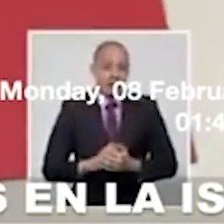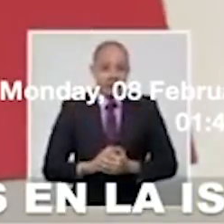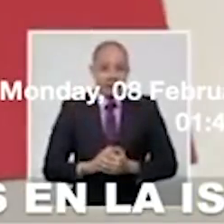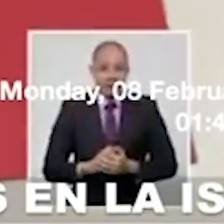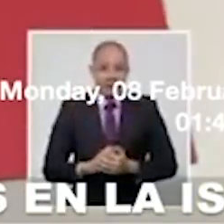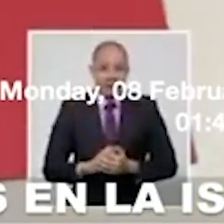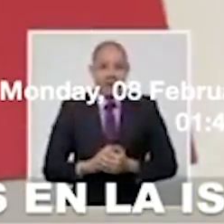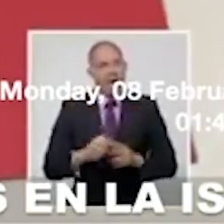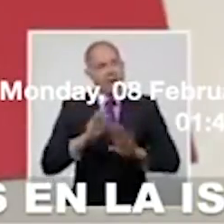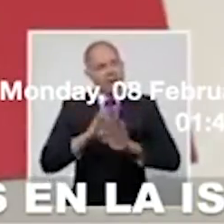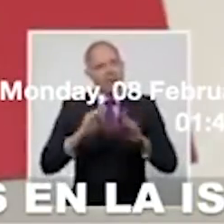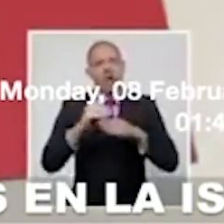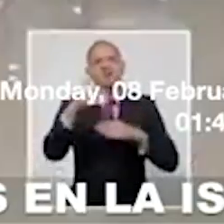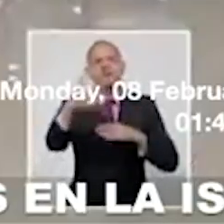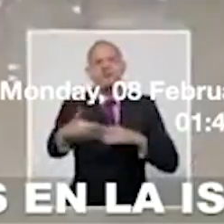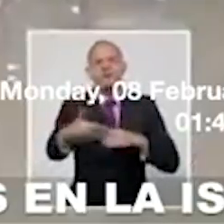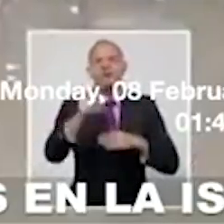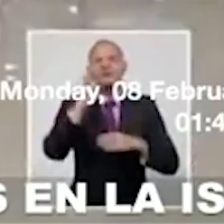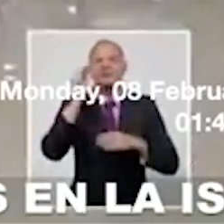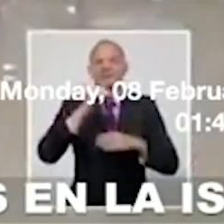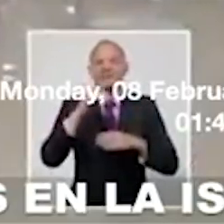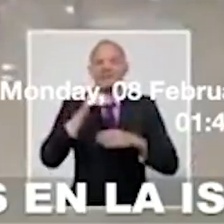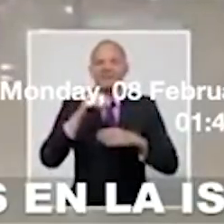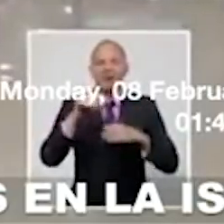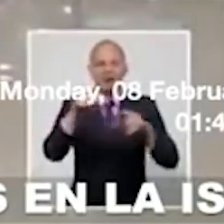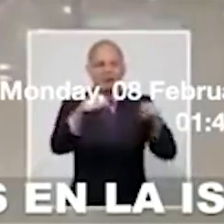por aquí por mi cuenta de facebook gracias